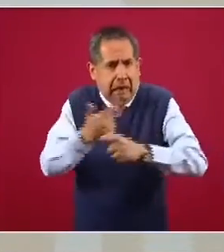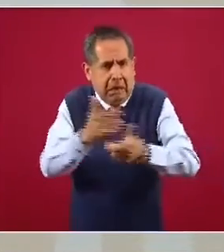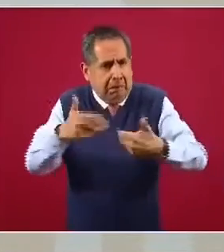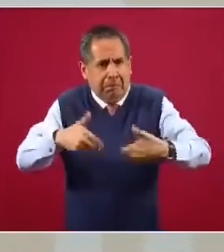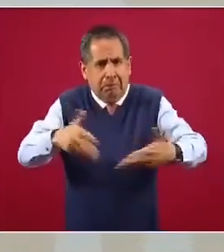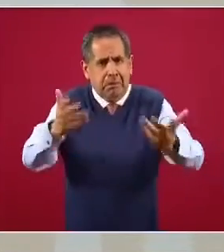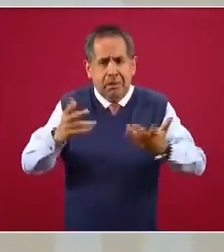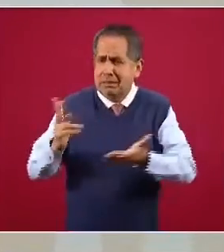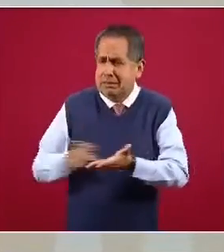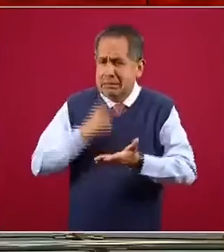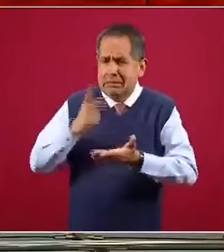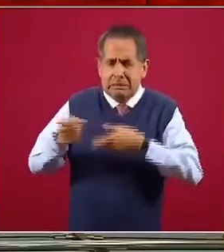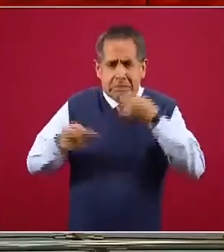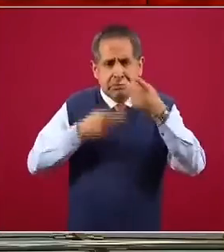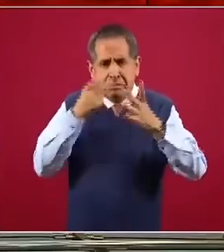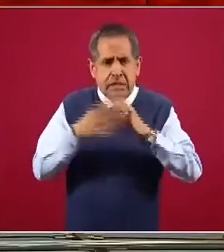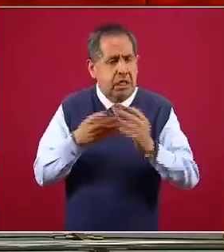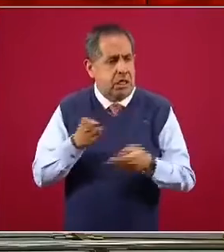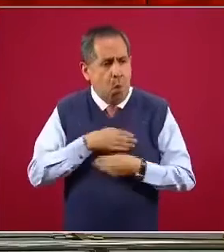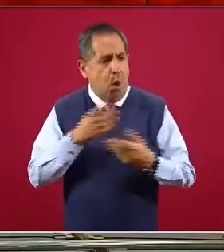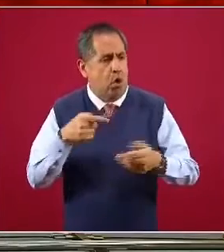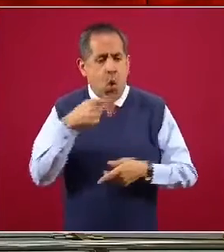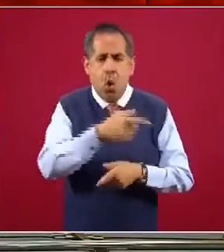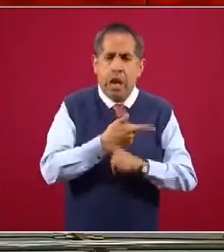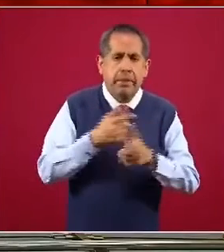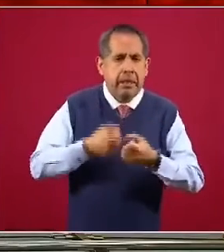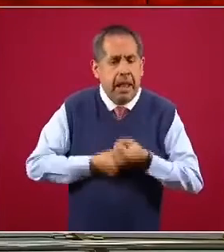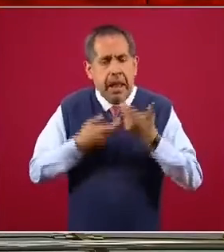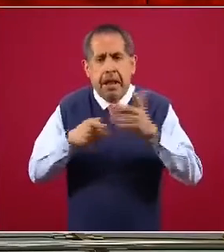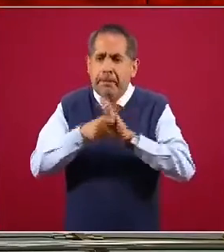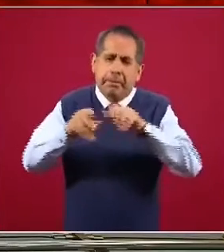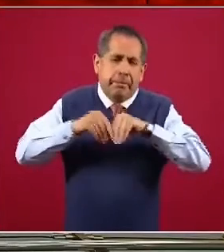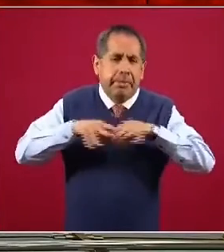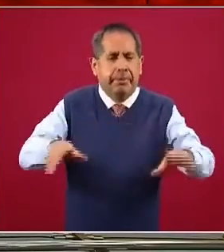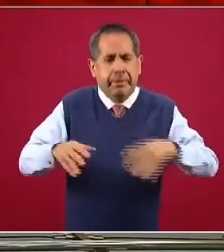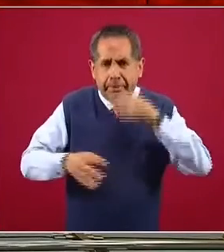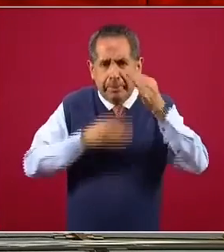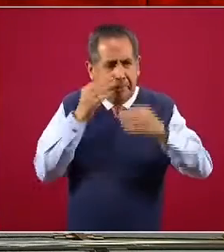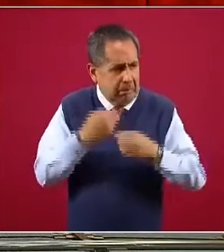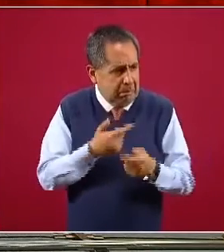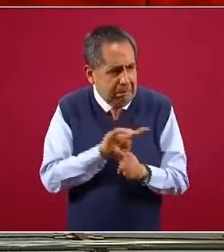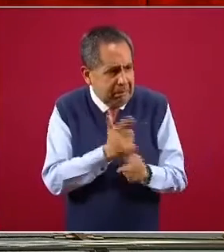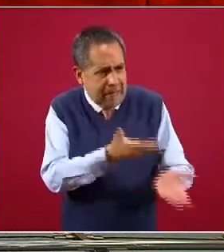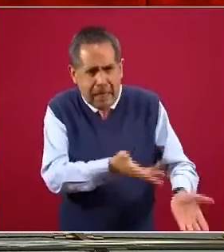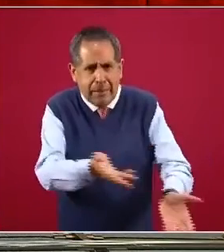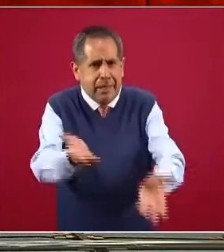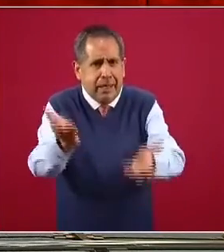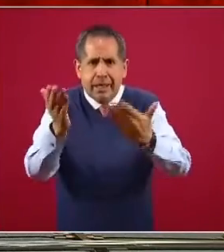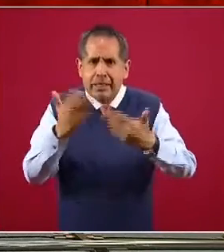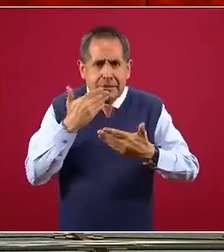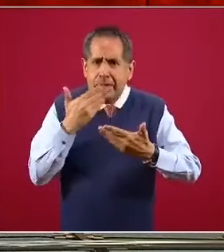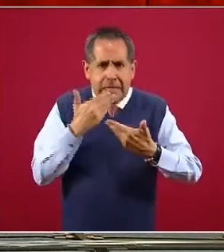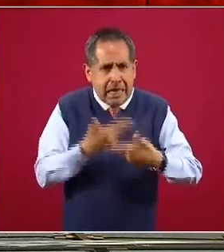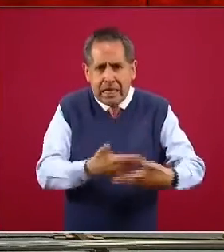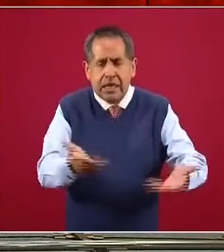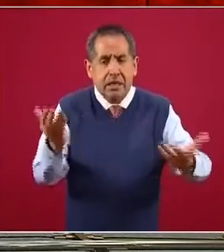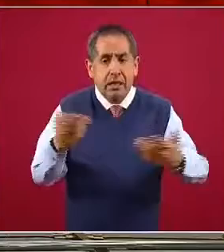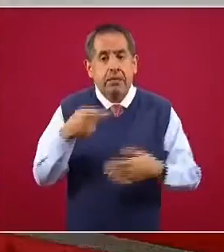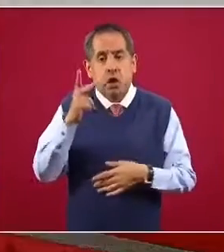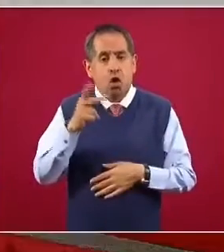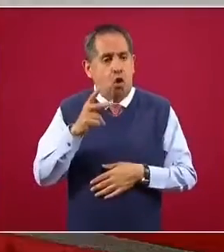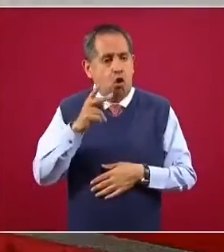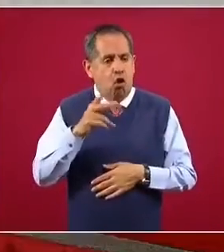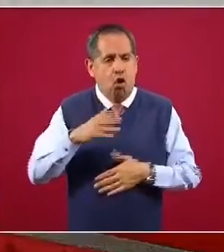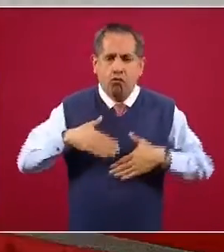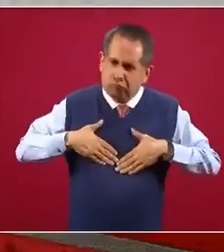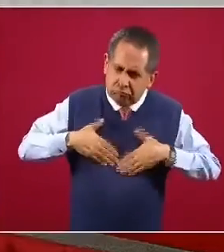en innumerables ocasiones, qué bueno que haya libertad de prensa y libertad de expresión en este país. Pero cada